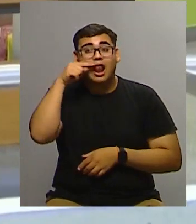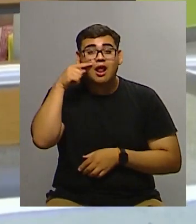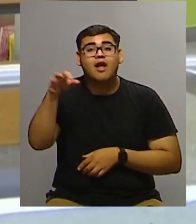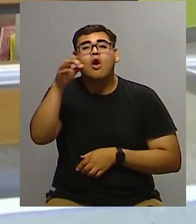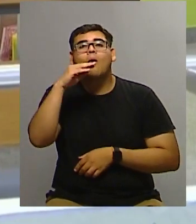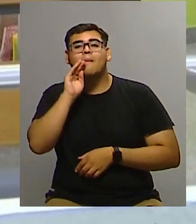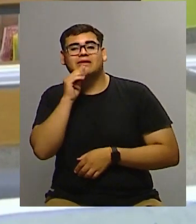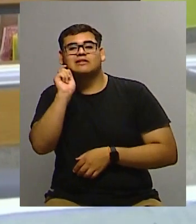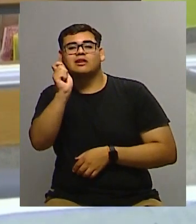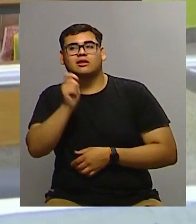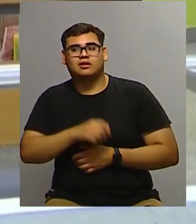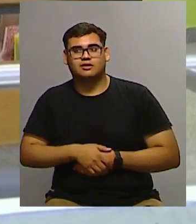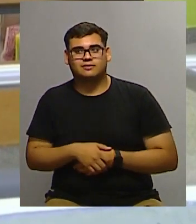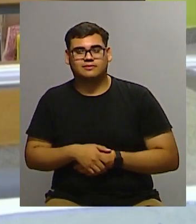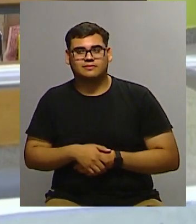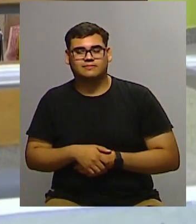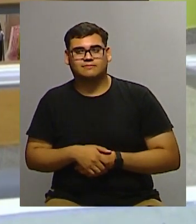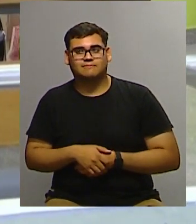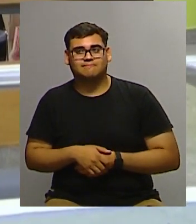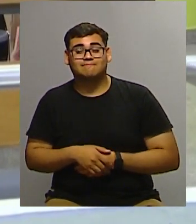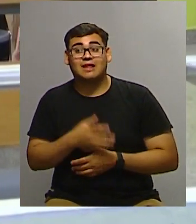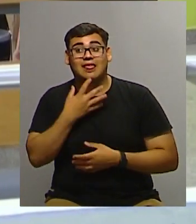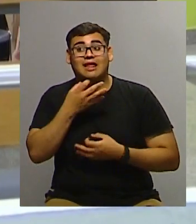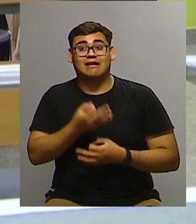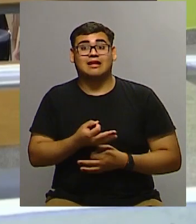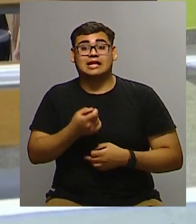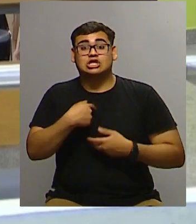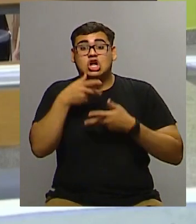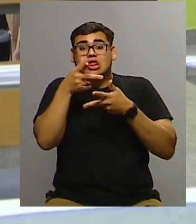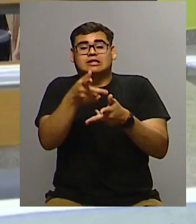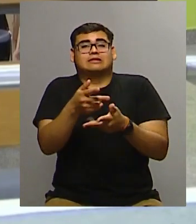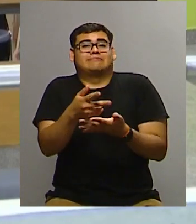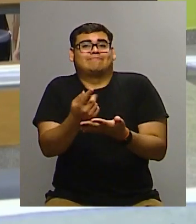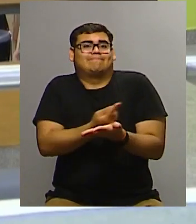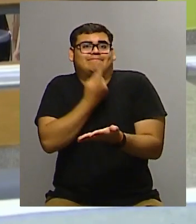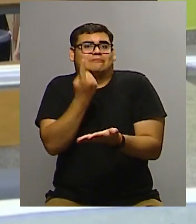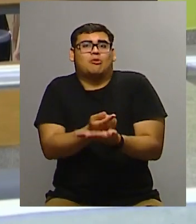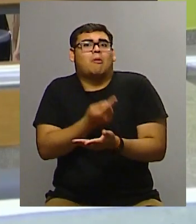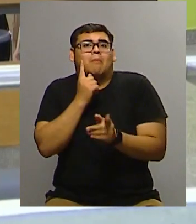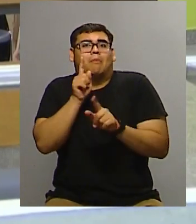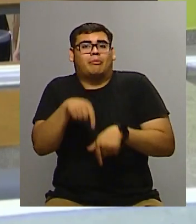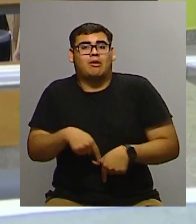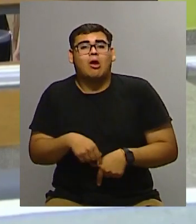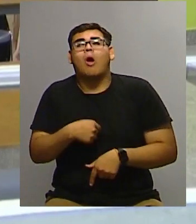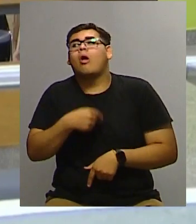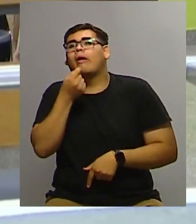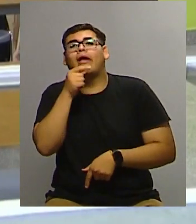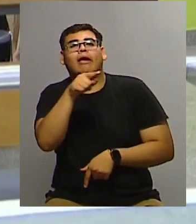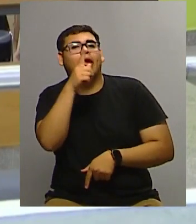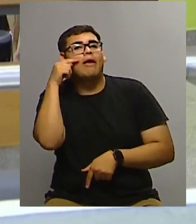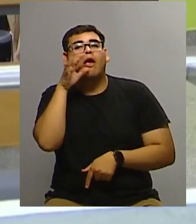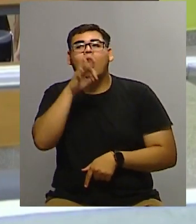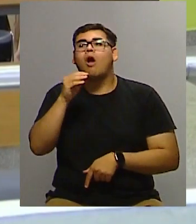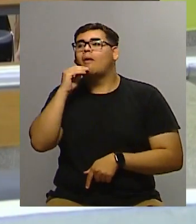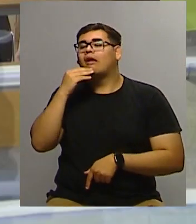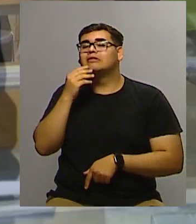sé. La verdad que escapa a mi capacidad para decirte va a ser tal o cual